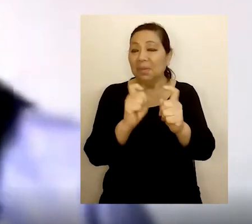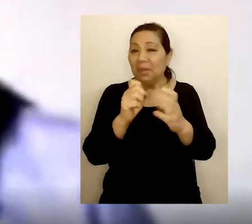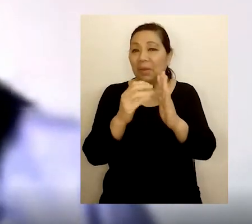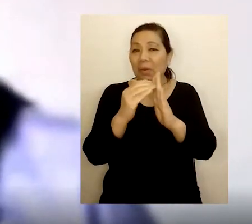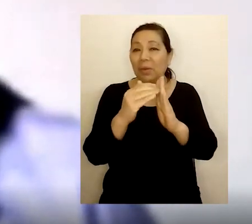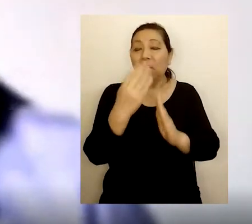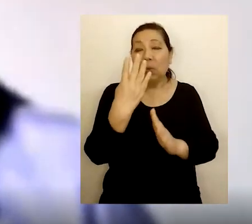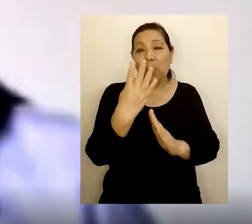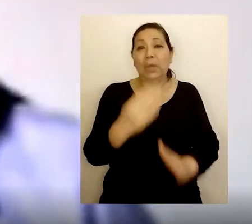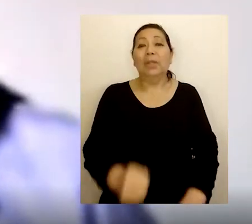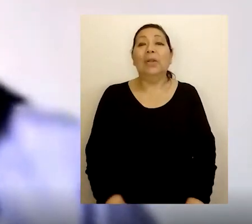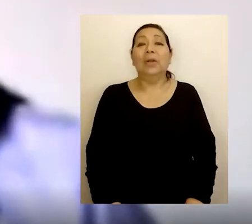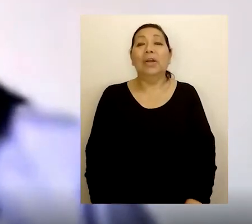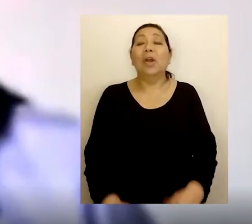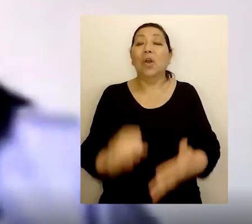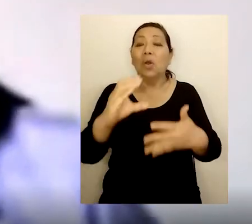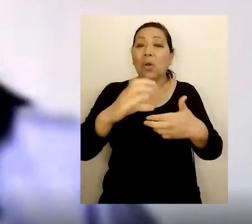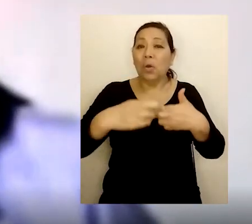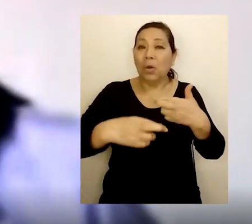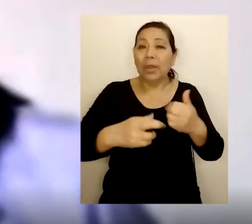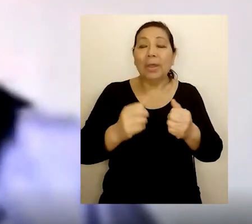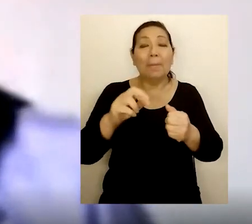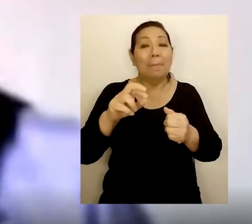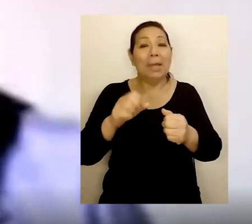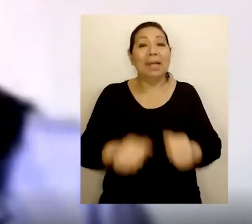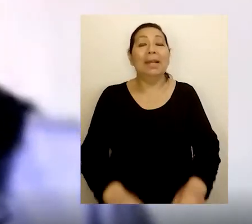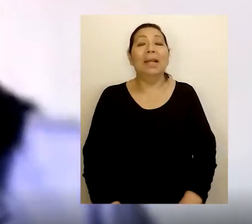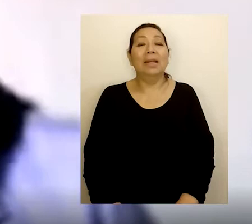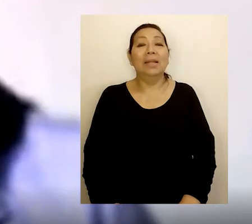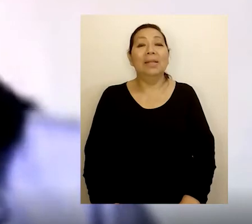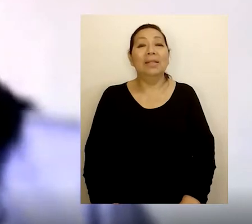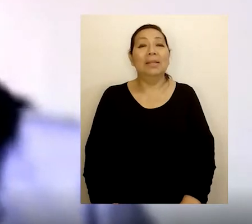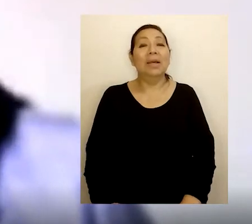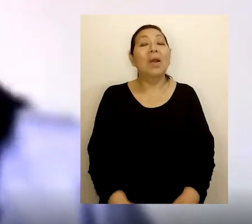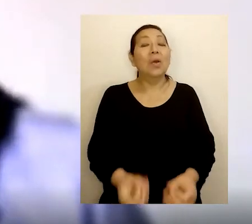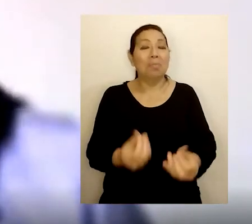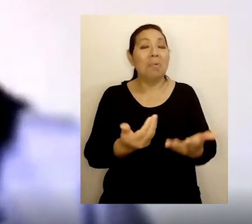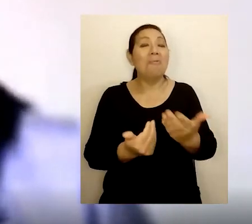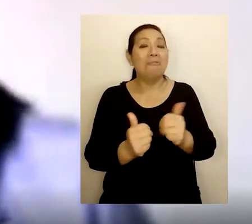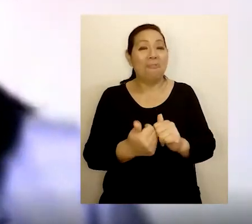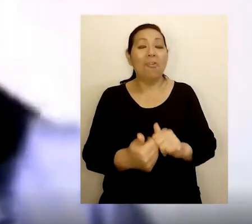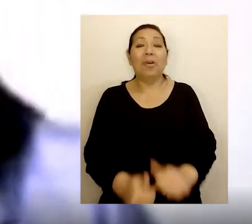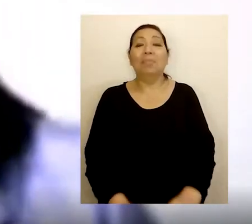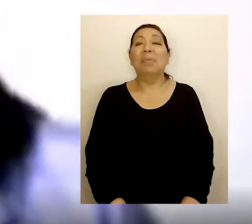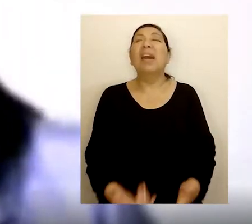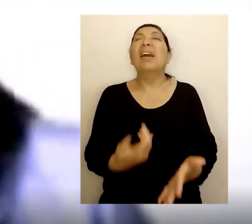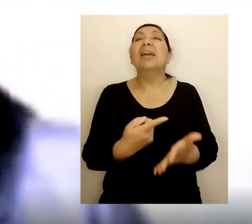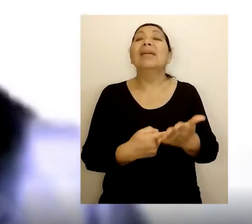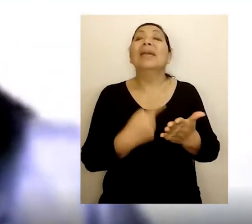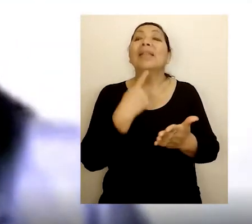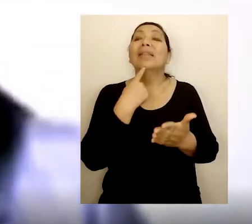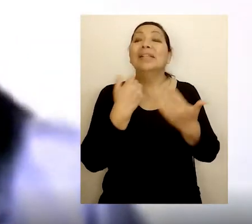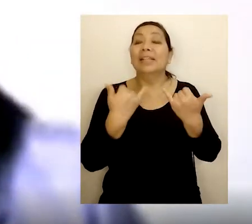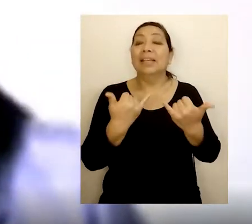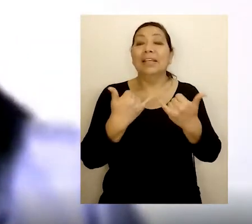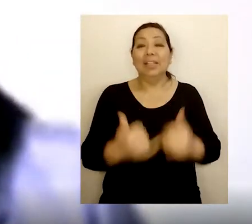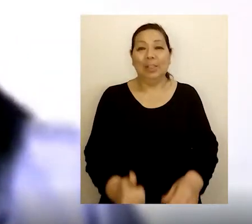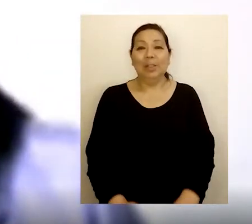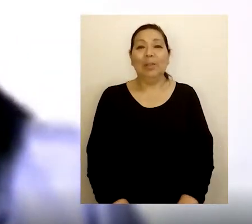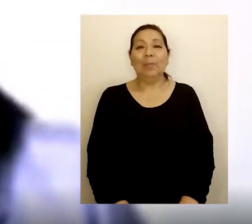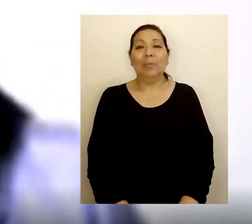en el artículo 4 del Código de Procedimientos Penales, o el conocido como el viejo modelo penal. ¿Qué sucede en este